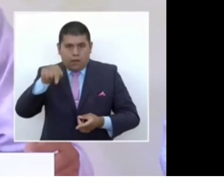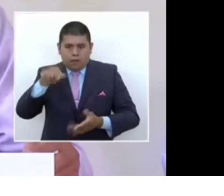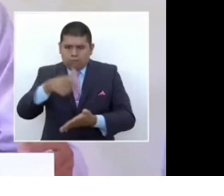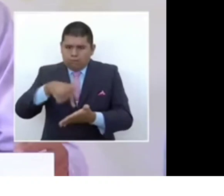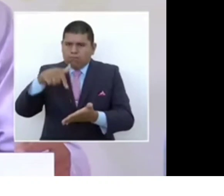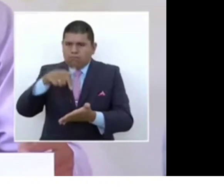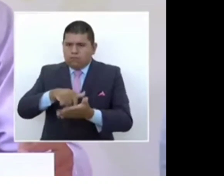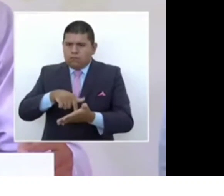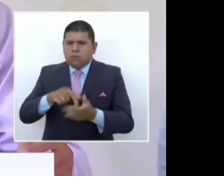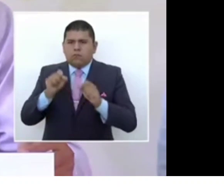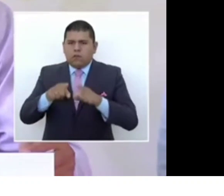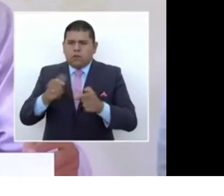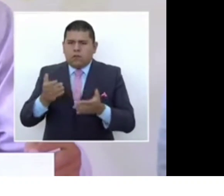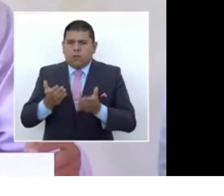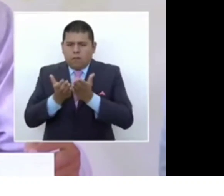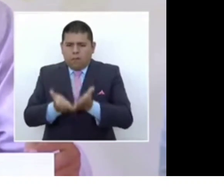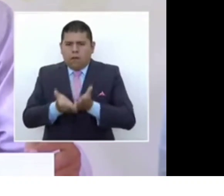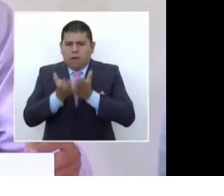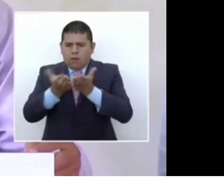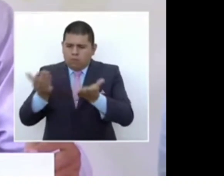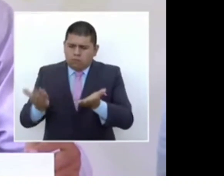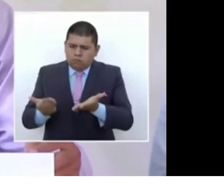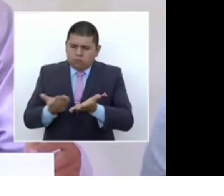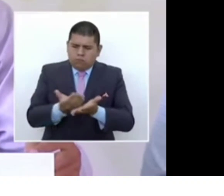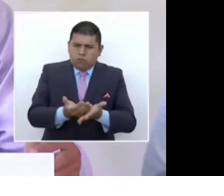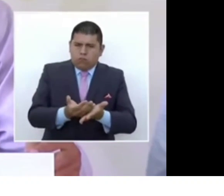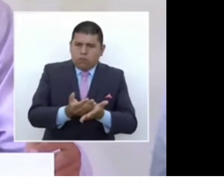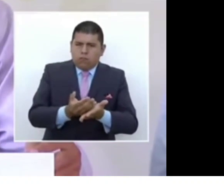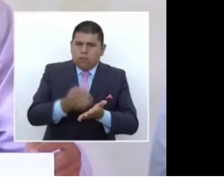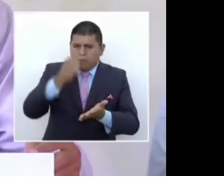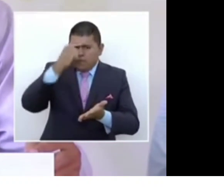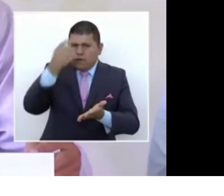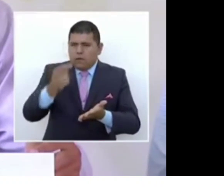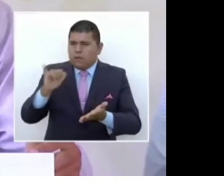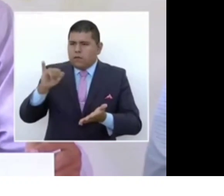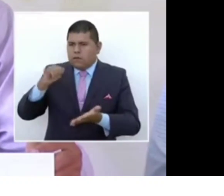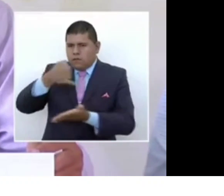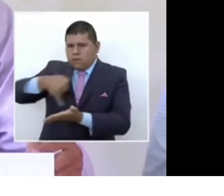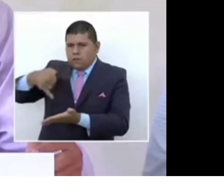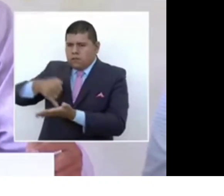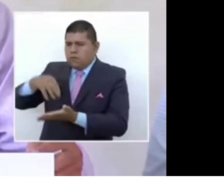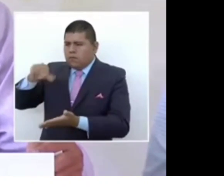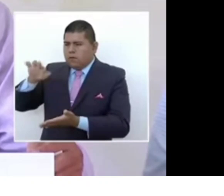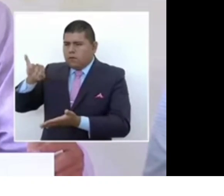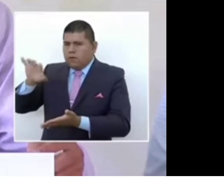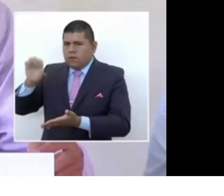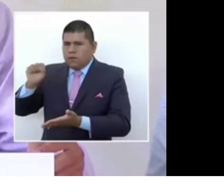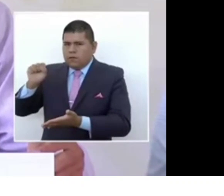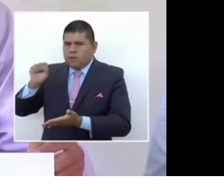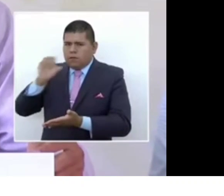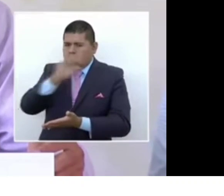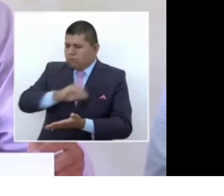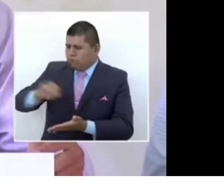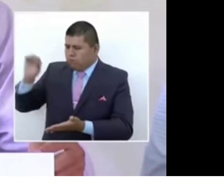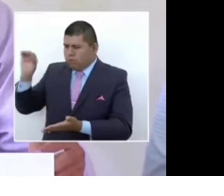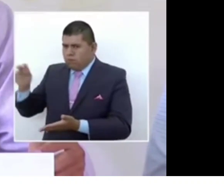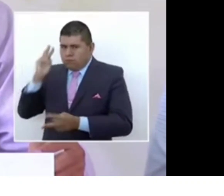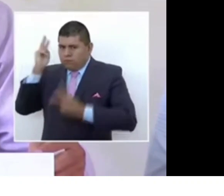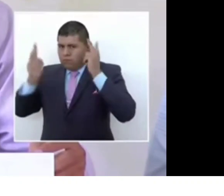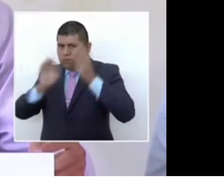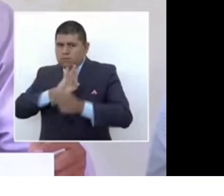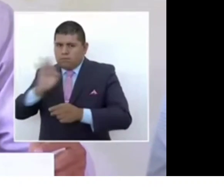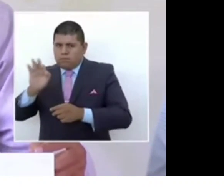un embarcadero para las Islas Marías, por el plan que se tiene